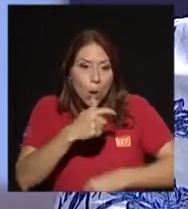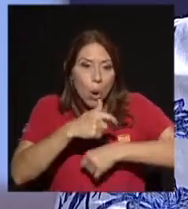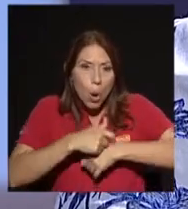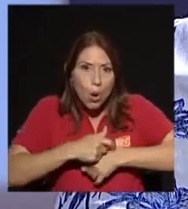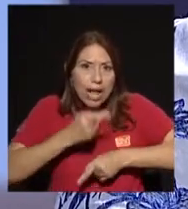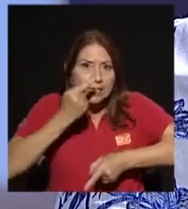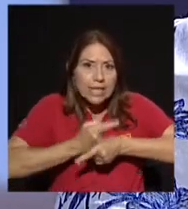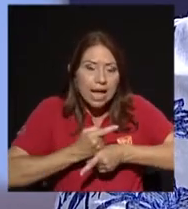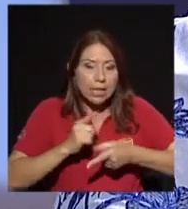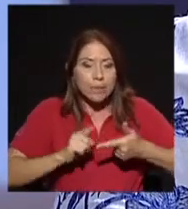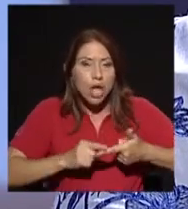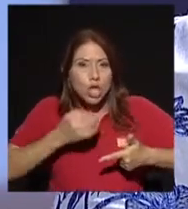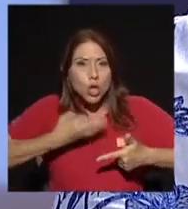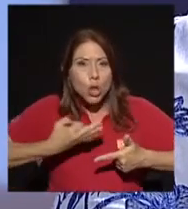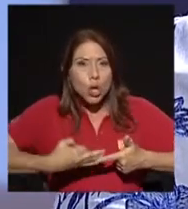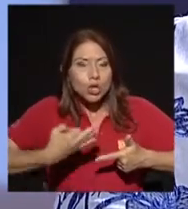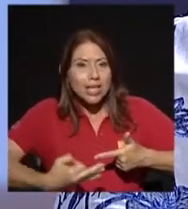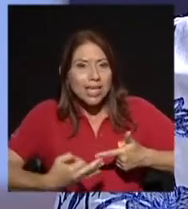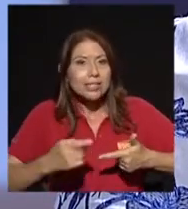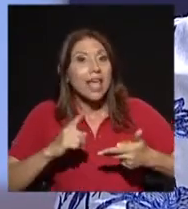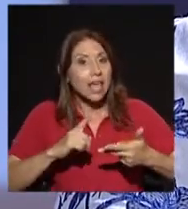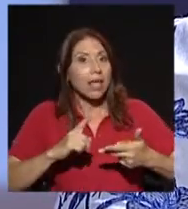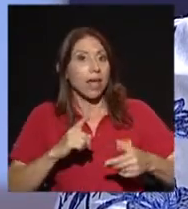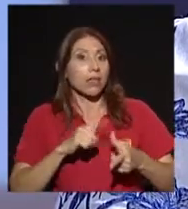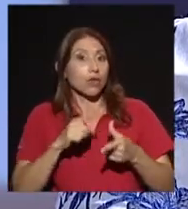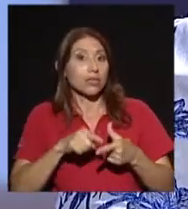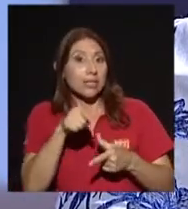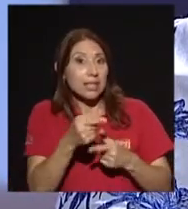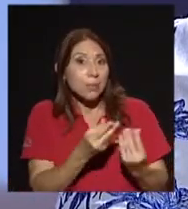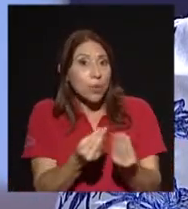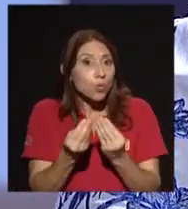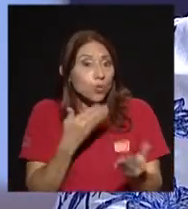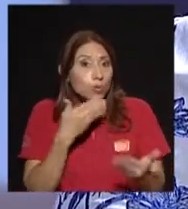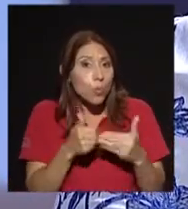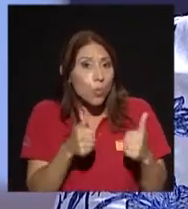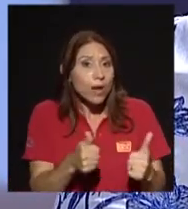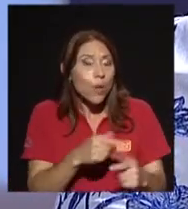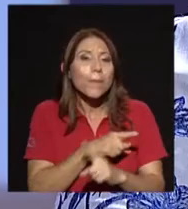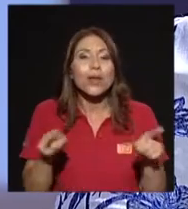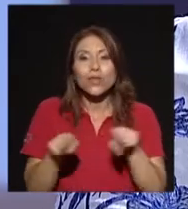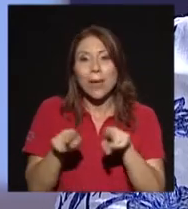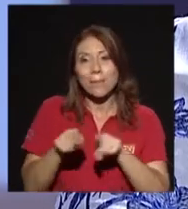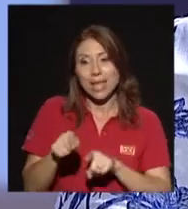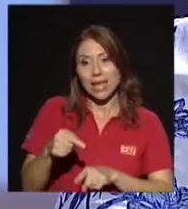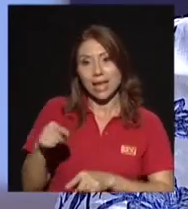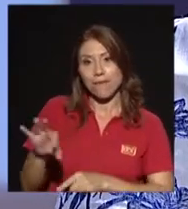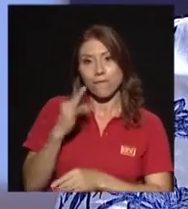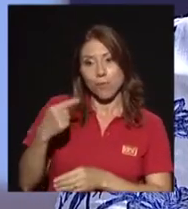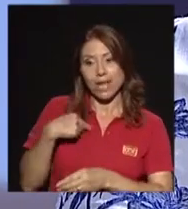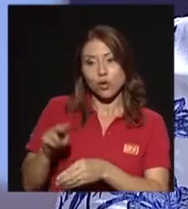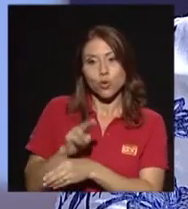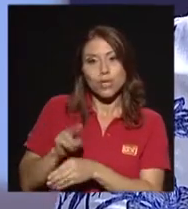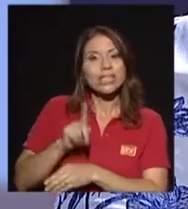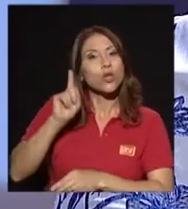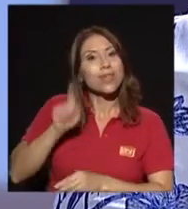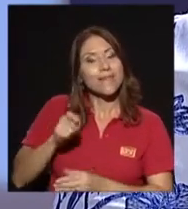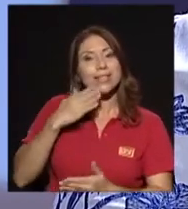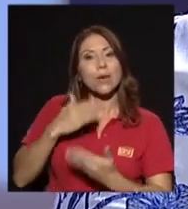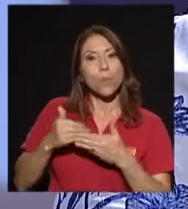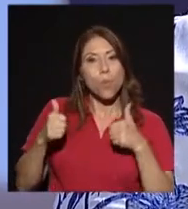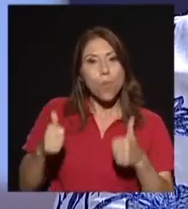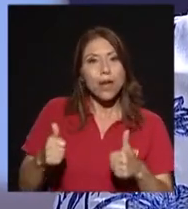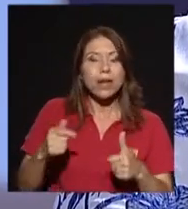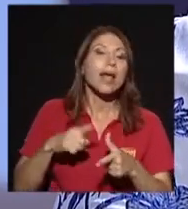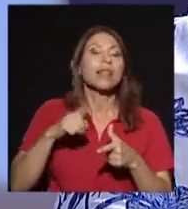los días. Entonces hay una situación donde el producto es efectivo, pero también tiene que ser efectiva la manera en que yo lo utilizo. Entonces baja la efectividad por